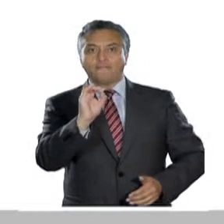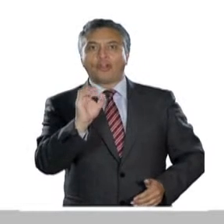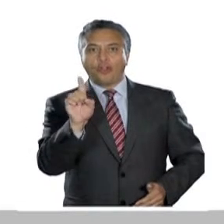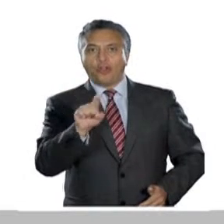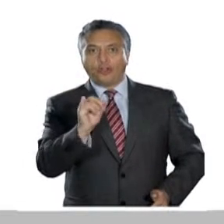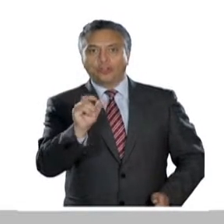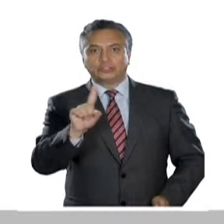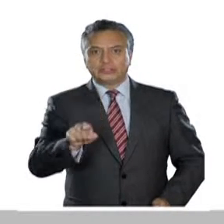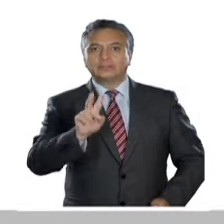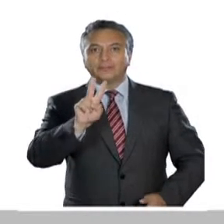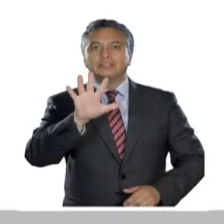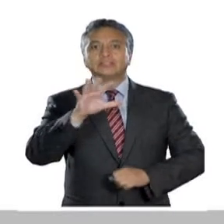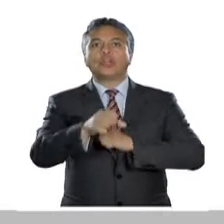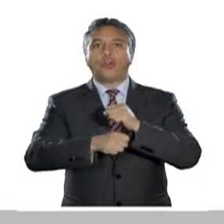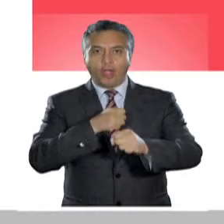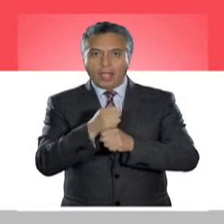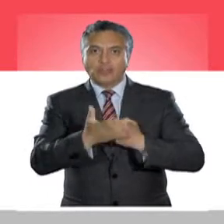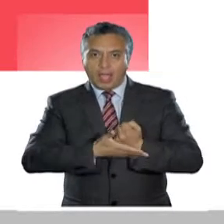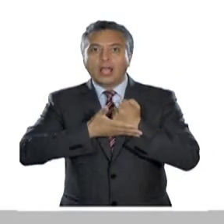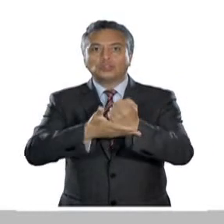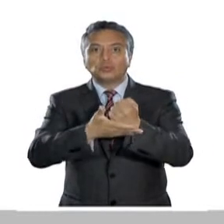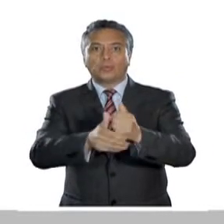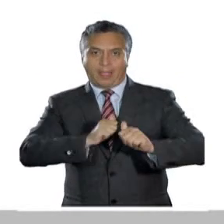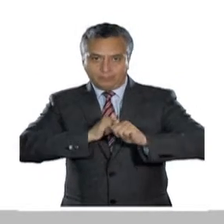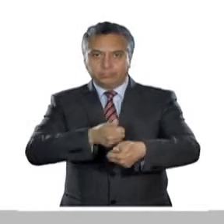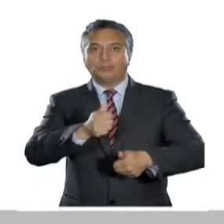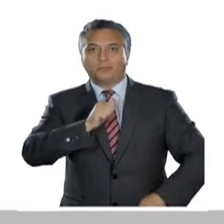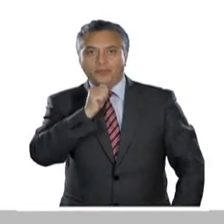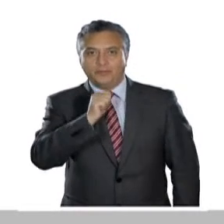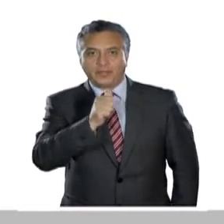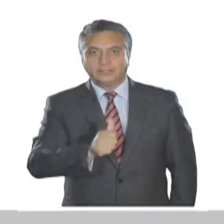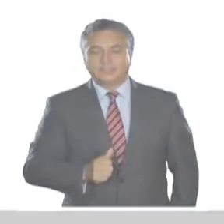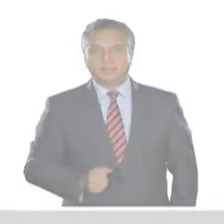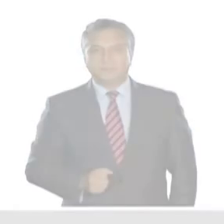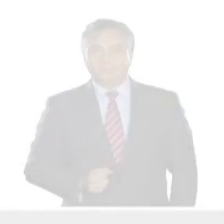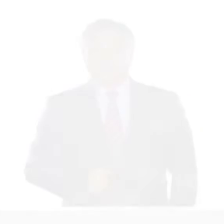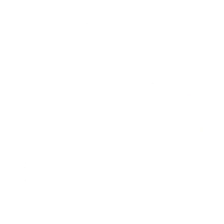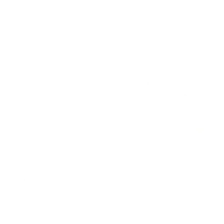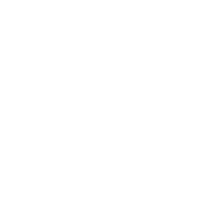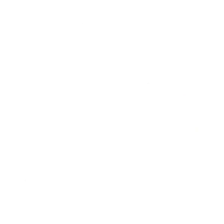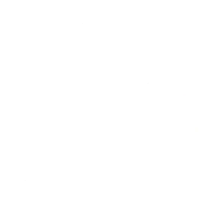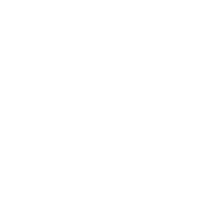FOSIS, 25 años contribuyendo a la superación de la pobreza.